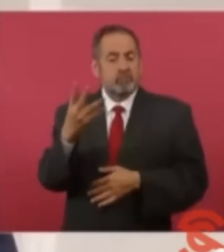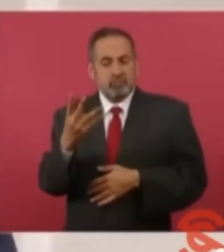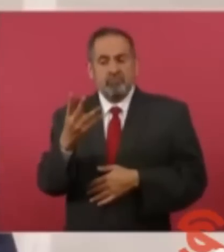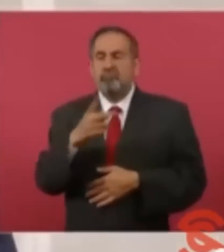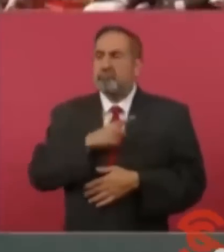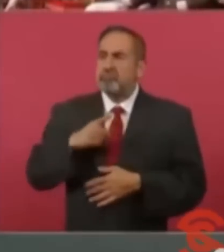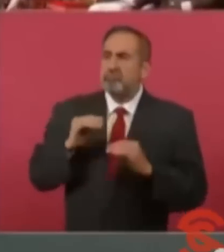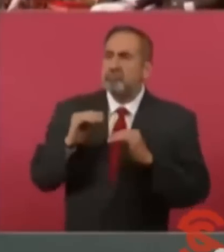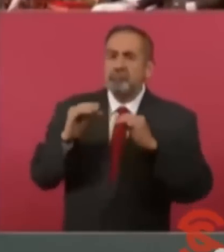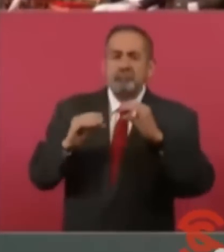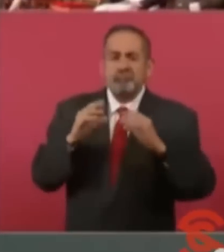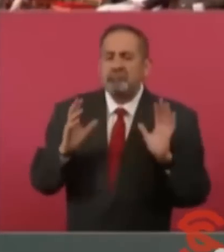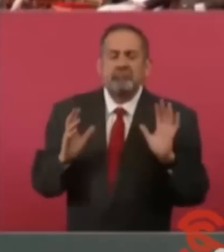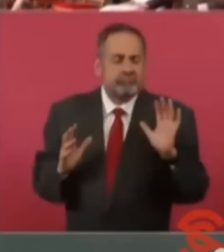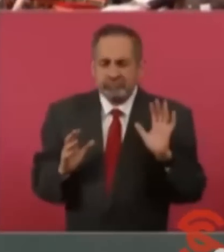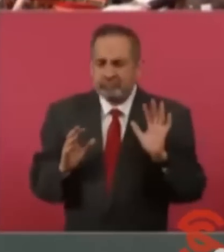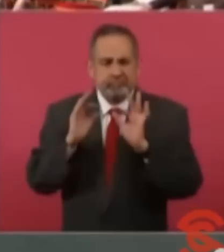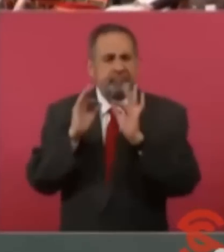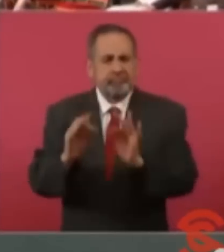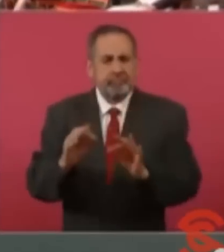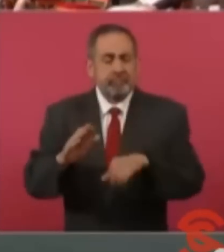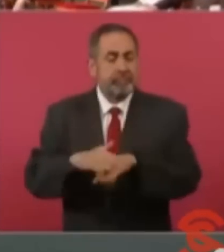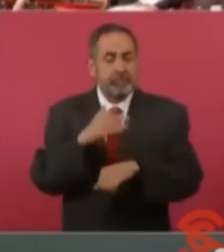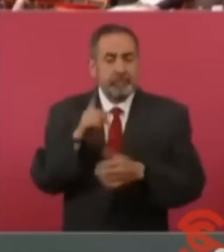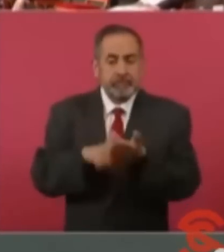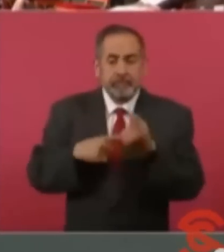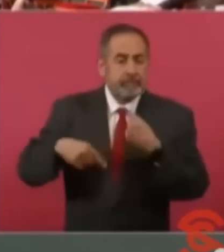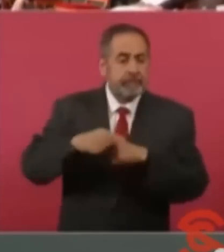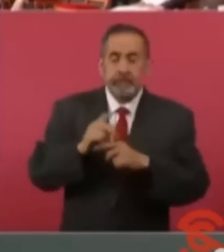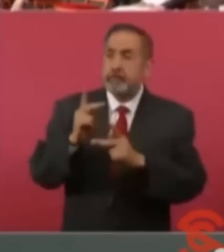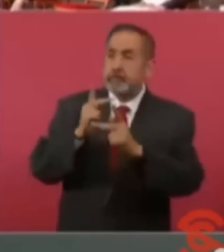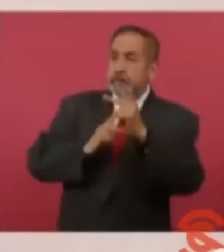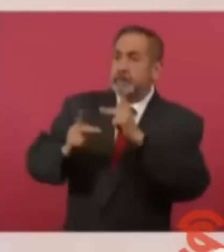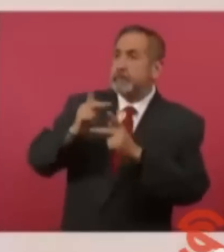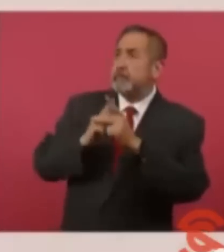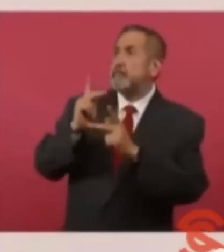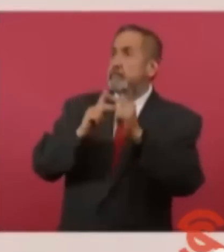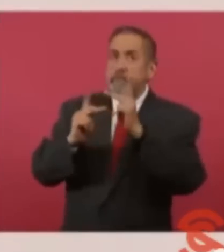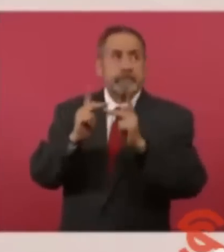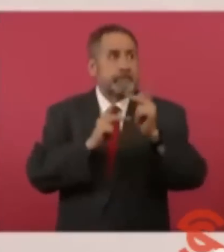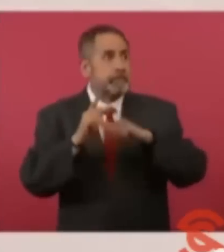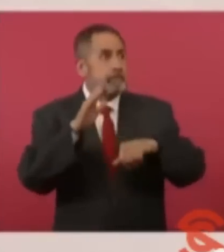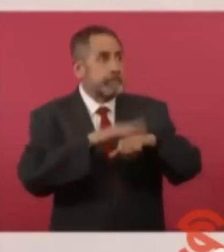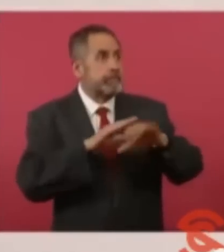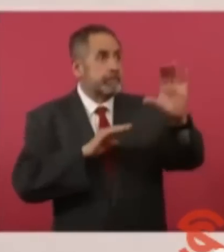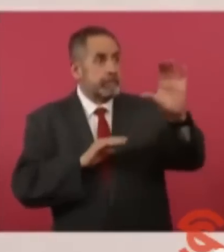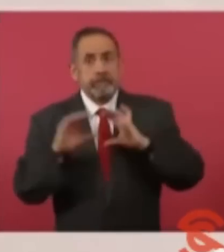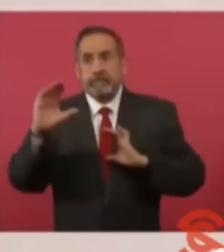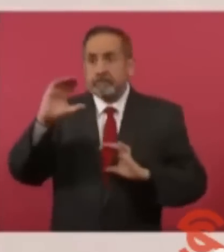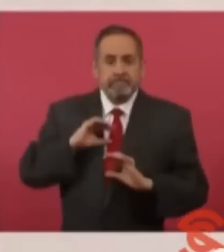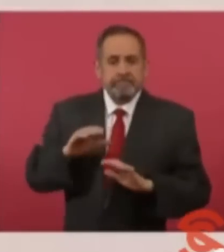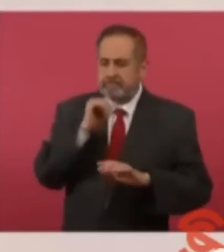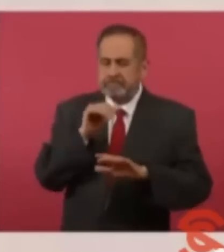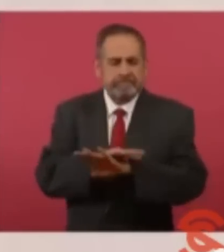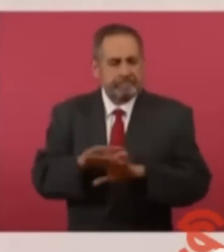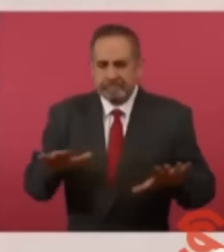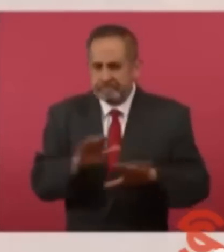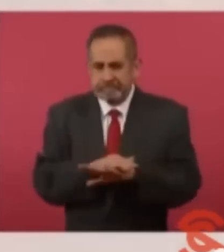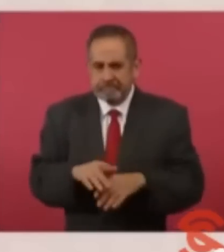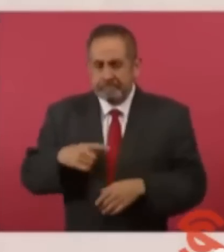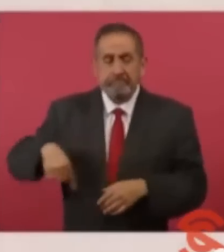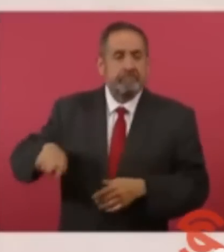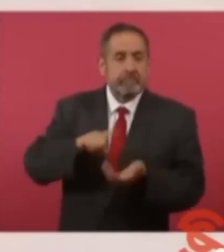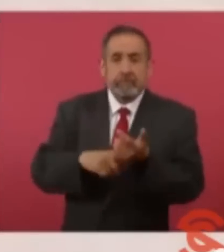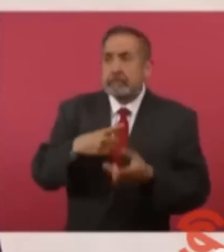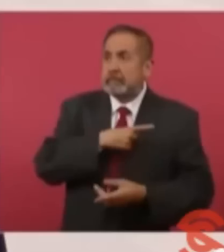45.4, porque sencillamente no hemos contratado créditos adicionales, no se ha endeudado al